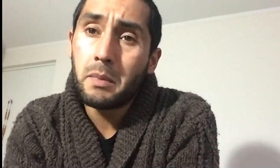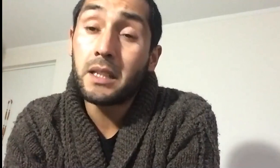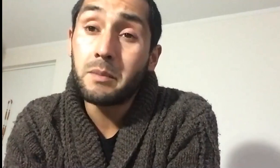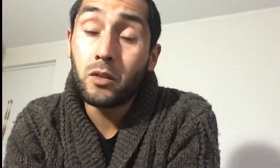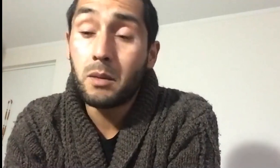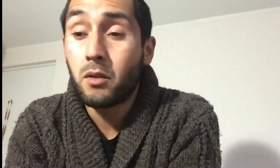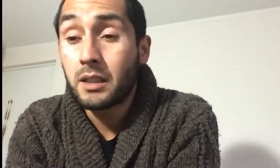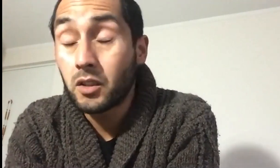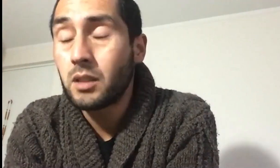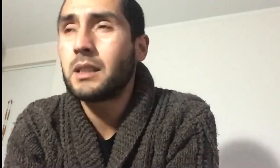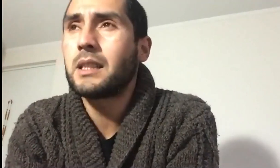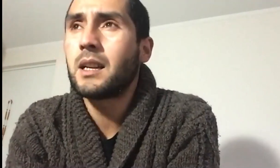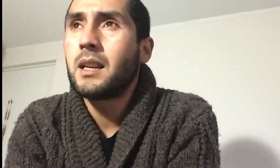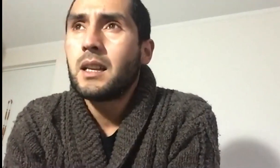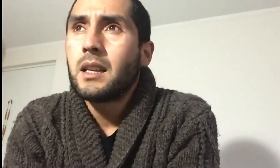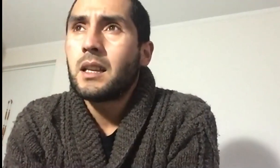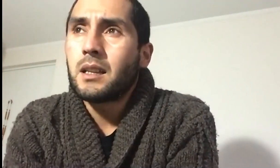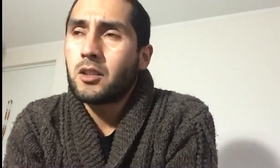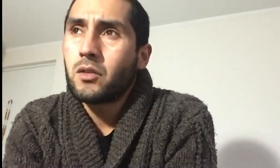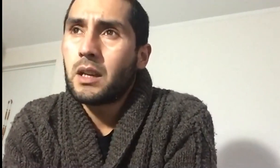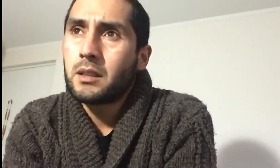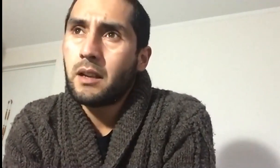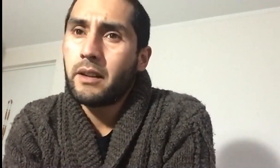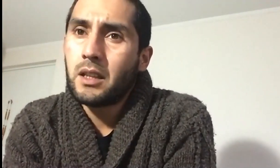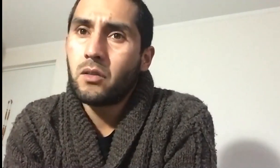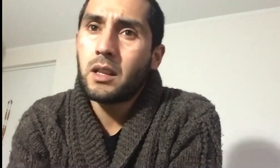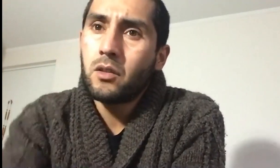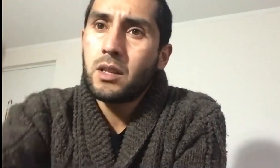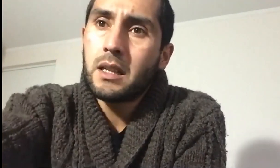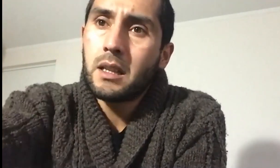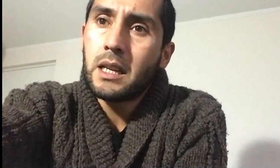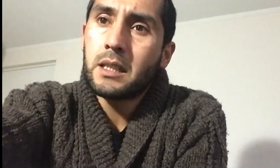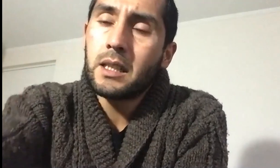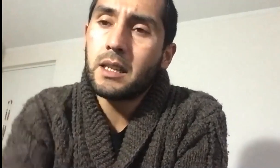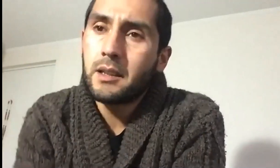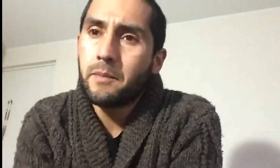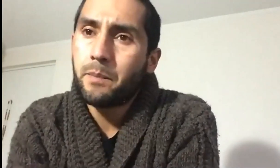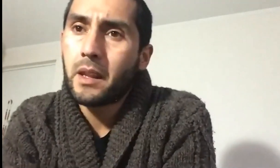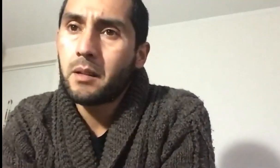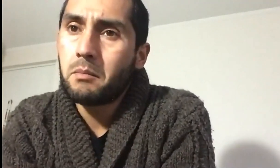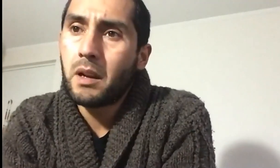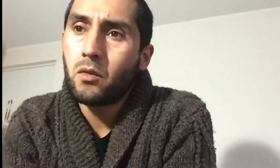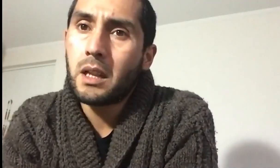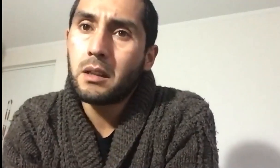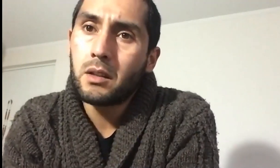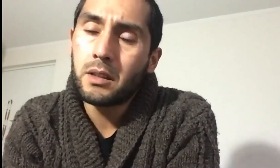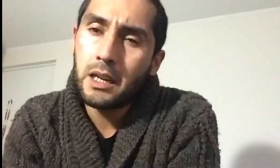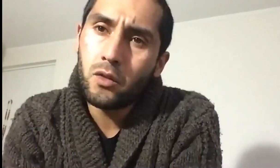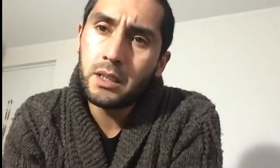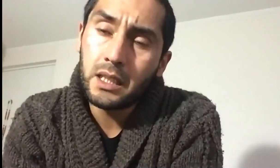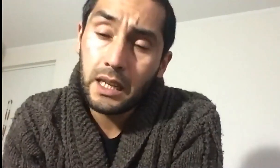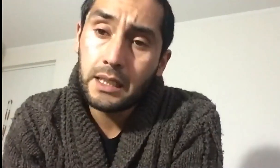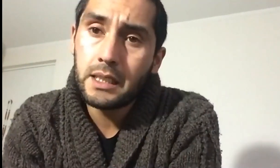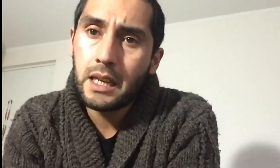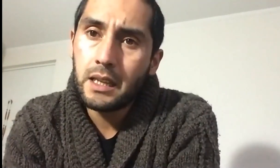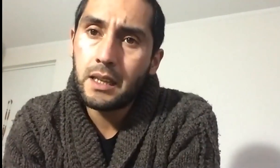un envejecimiento de la población, ¿ya? Y que eso se ha venido dando ya desde hace algunos años